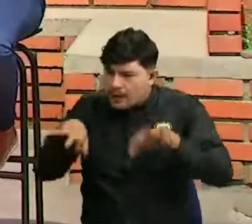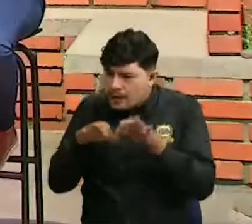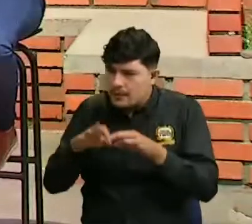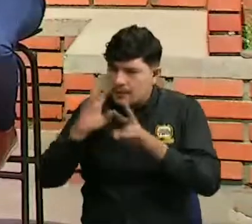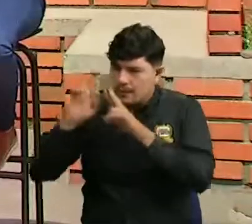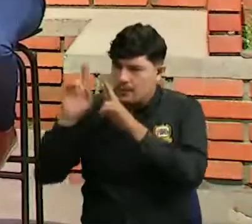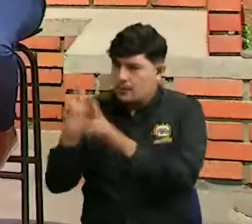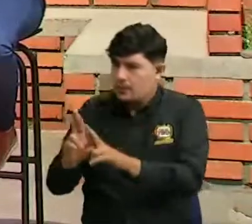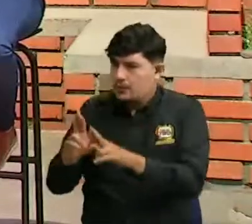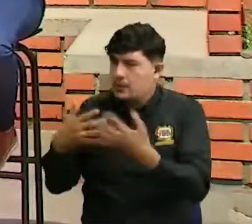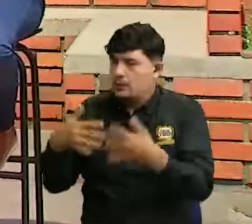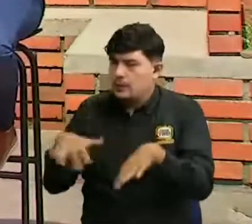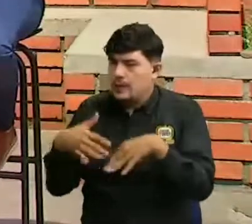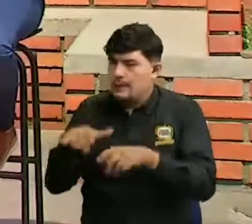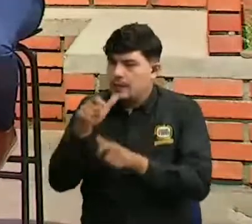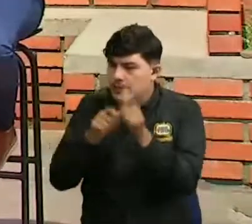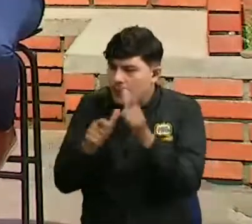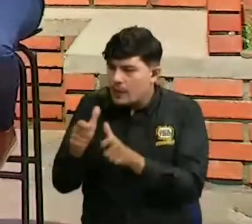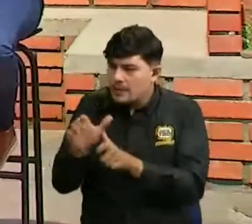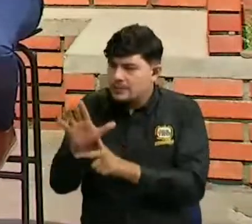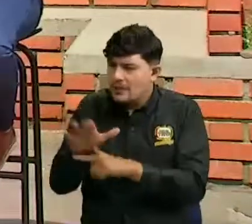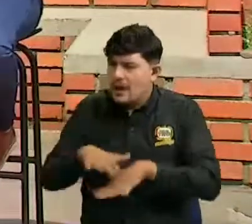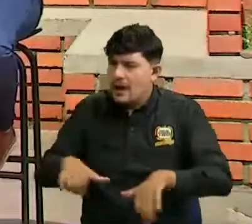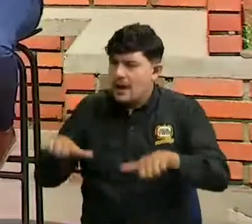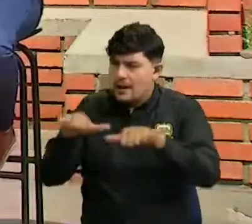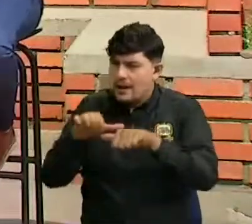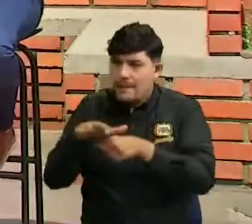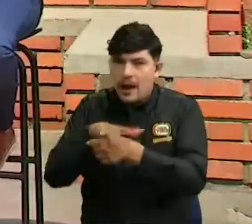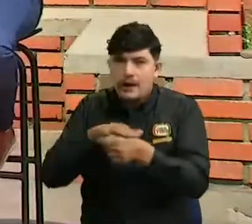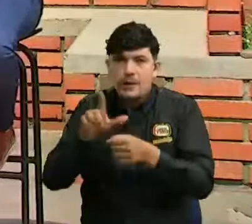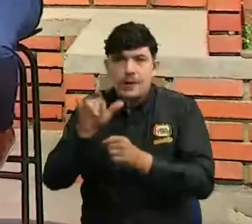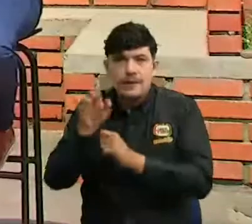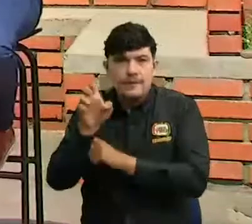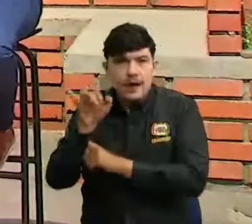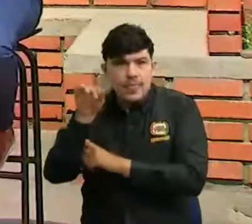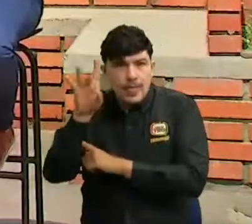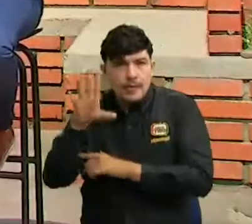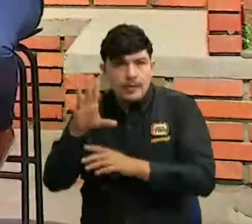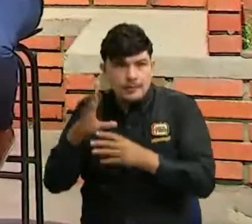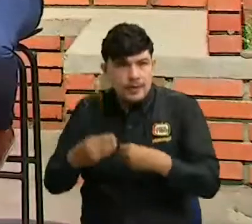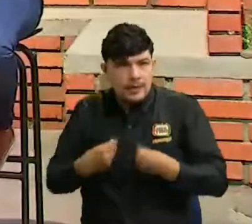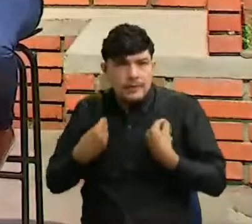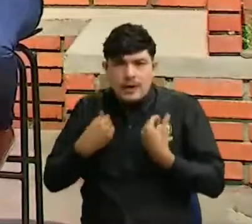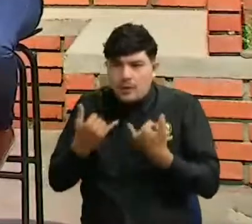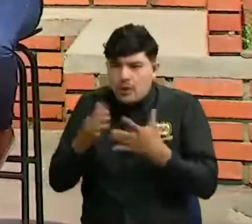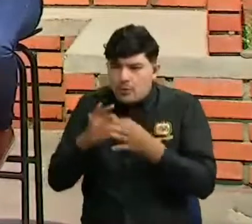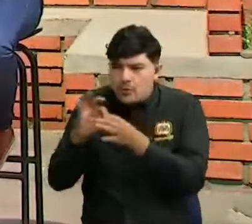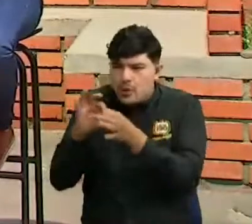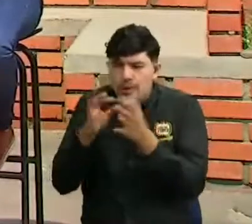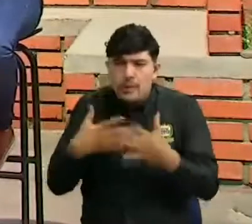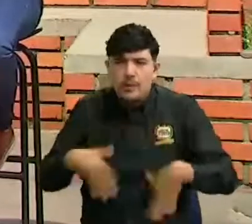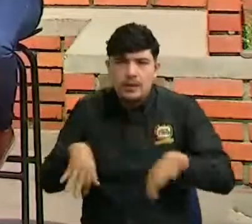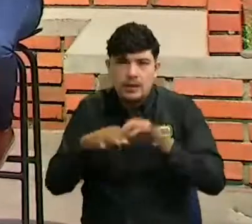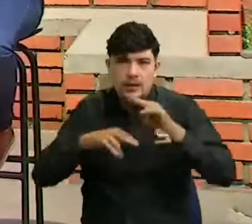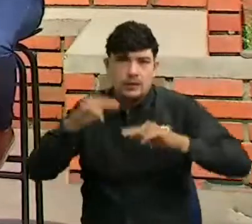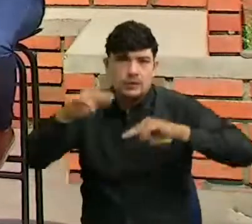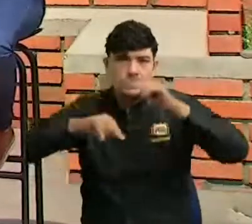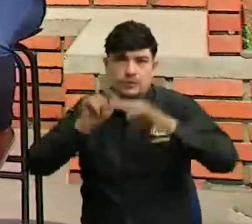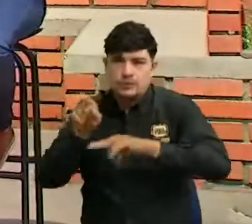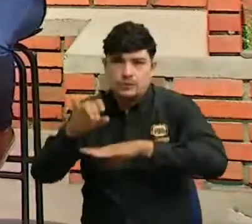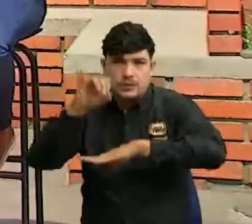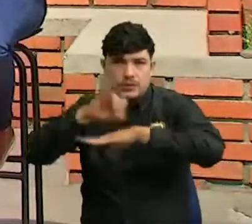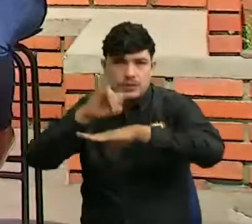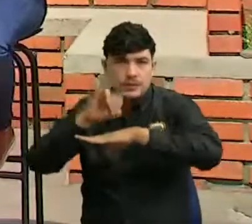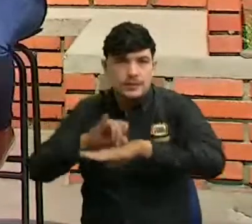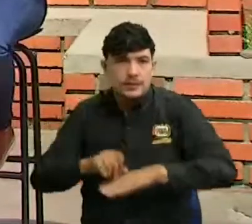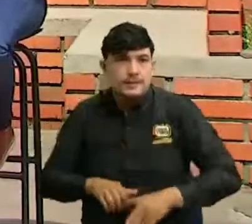las personas que habitan en la Ciudad de la Libertad, la unión que tienen, por ejemplo, para construir esa importante iglesia de la Sagrada Familia. Sí,